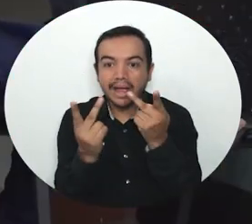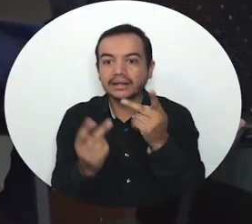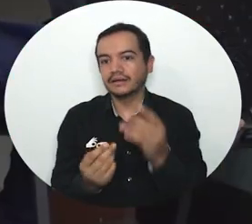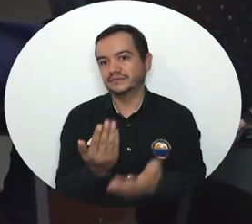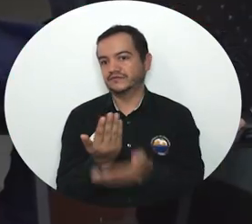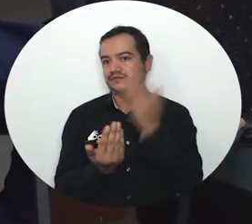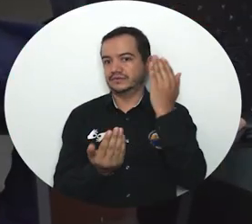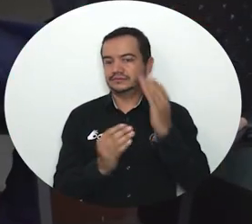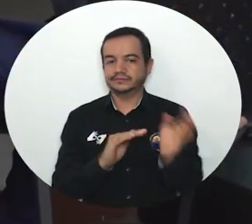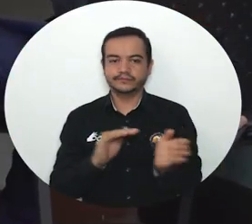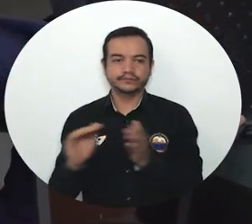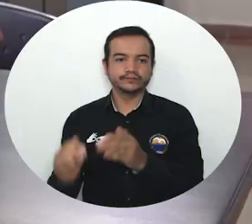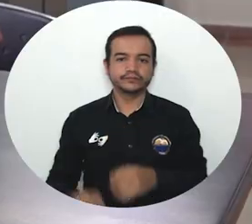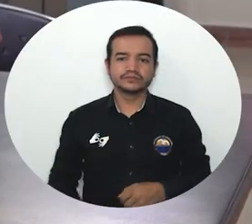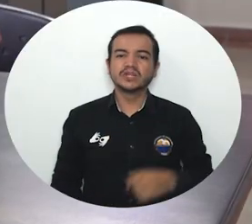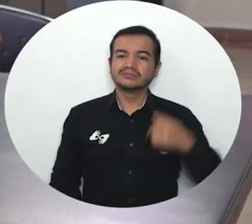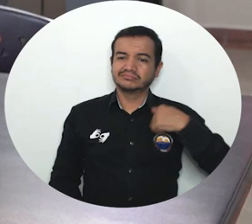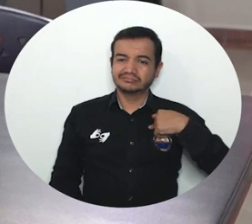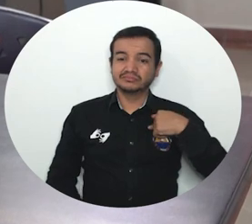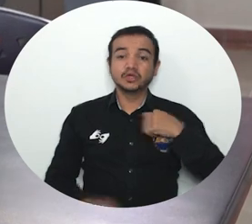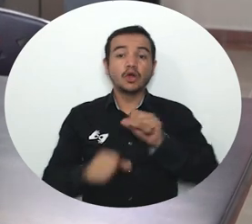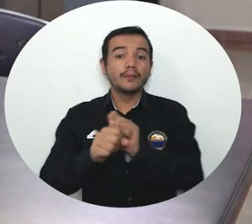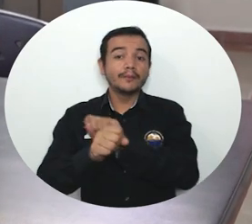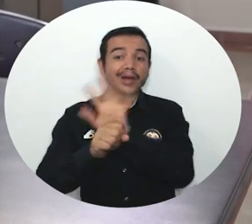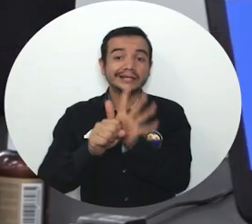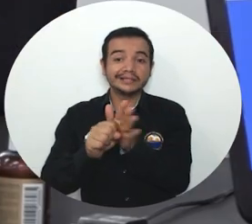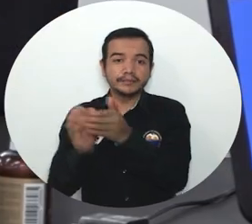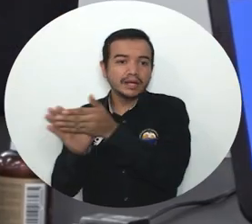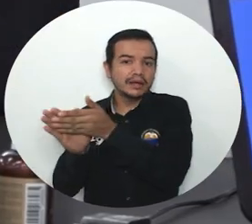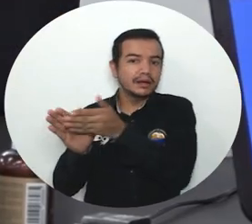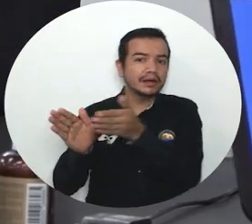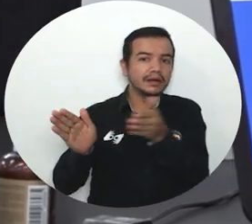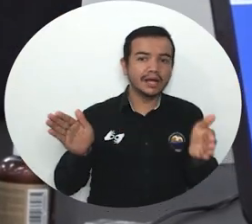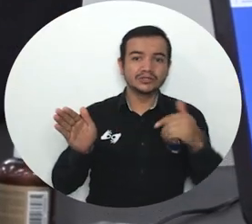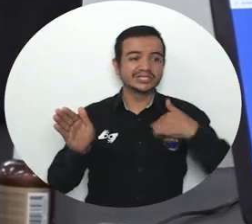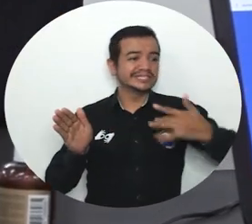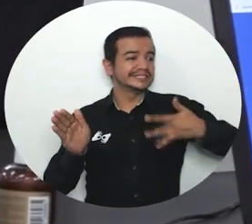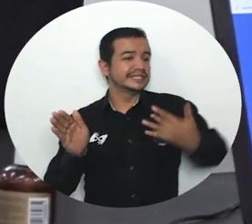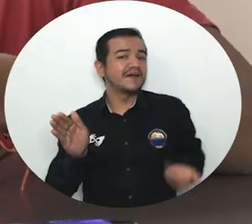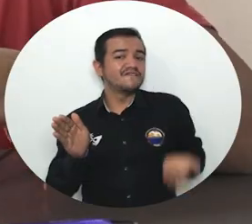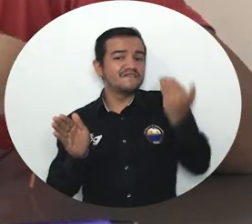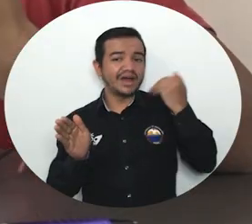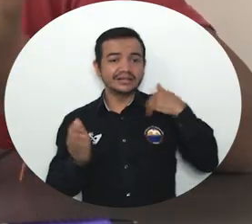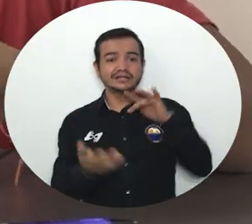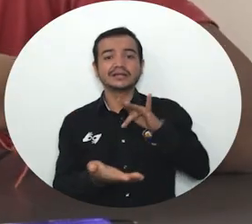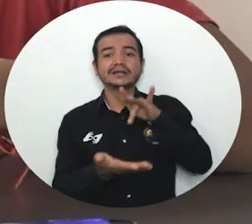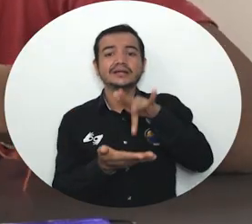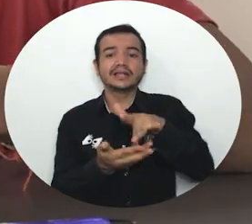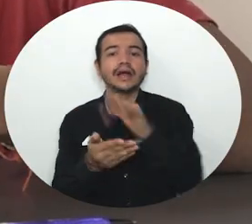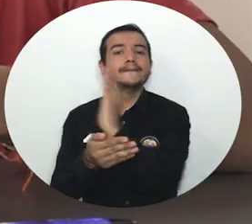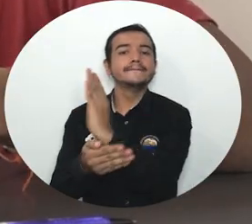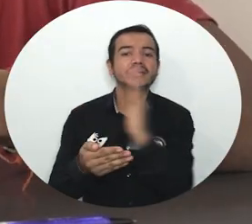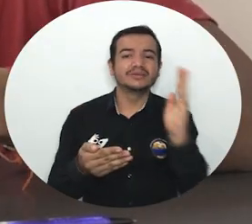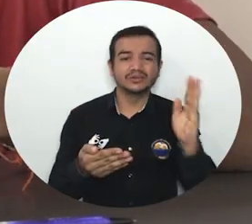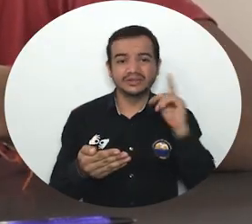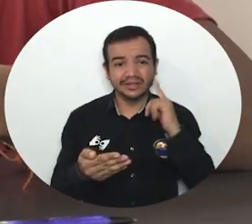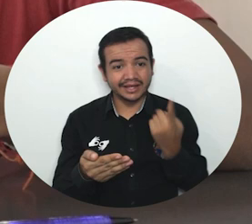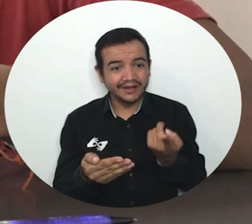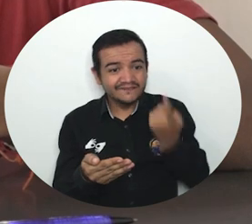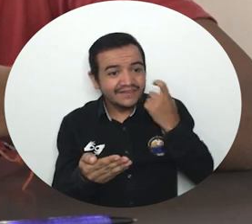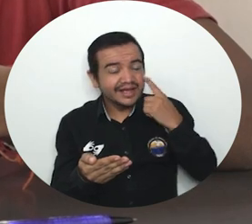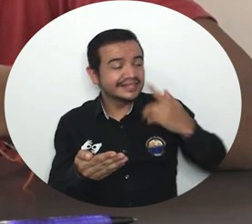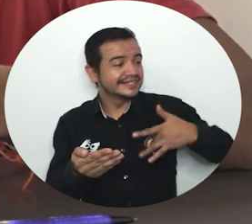física. Desde la pandemia me hacía mucha falta venir aquí a la biblioteca y poder rodearme de todo este